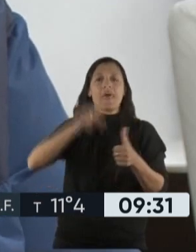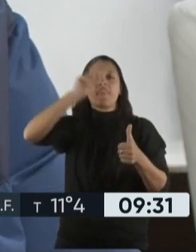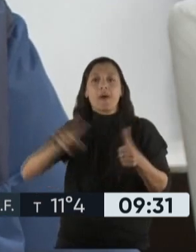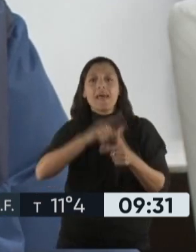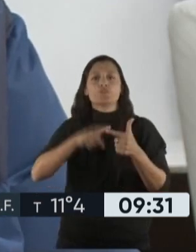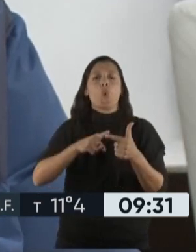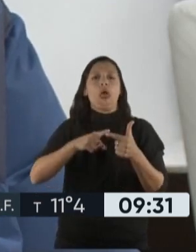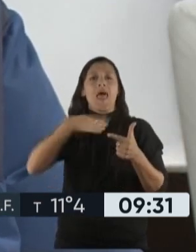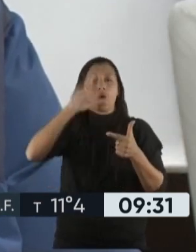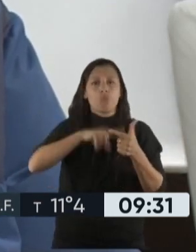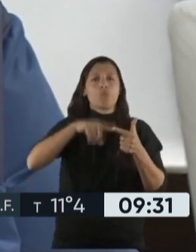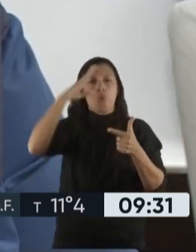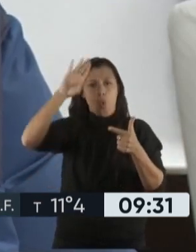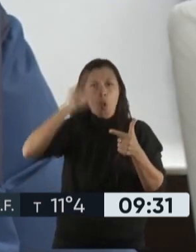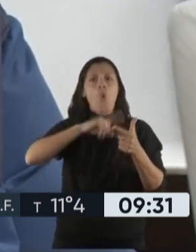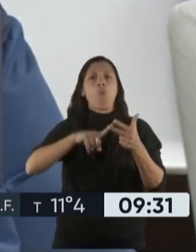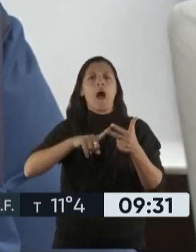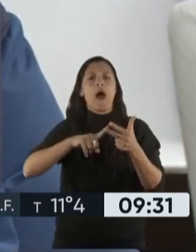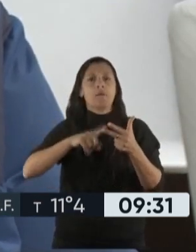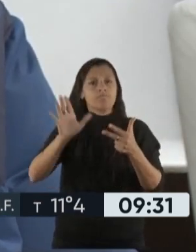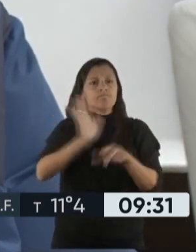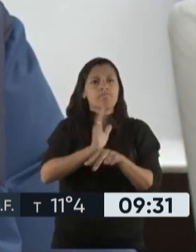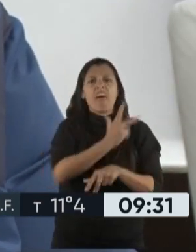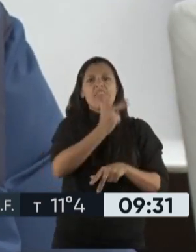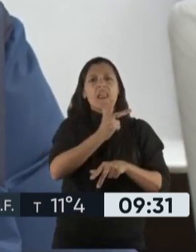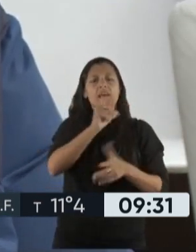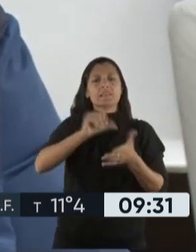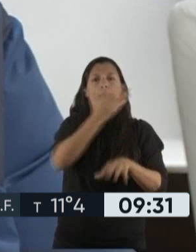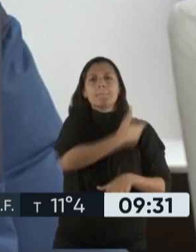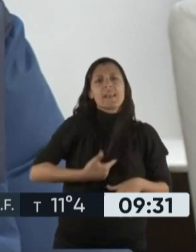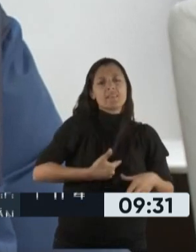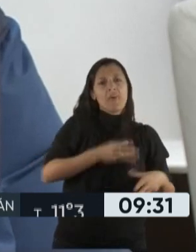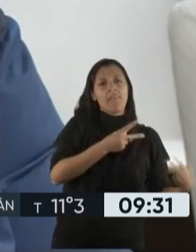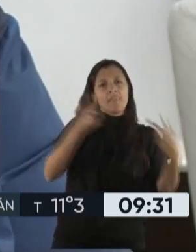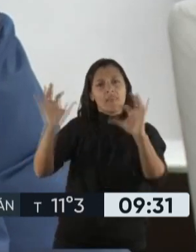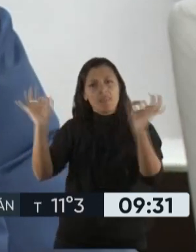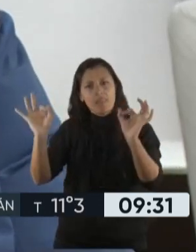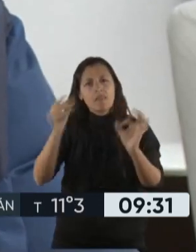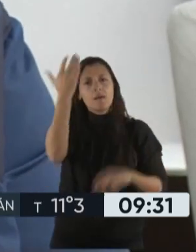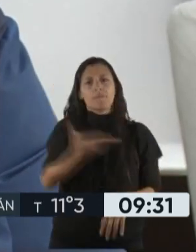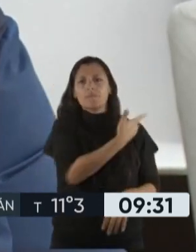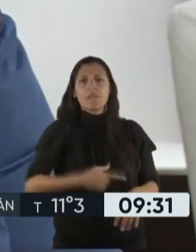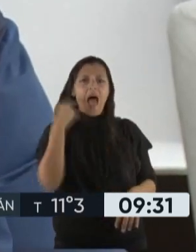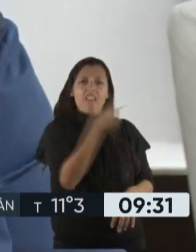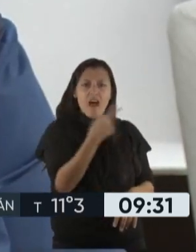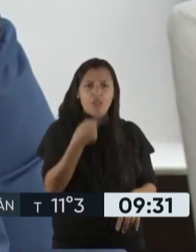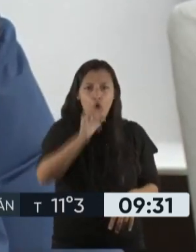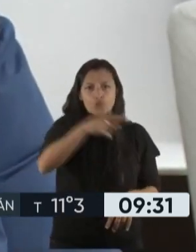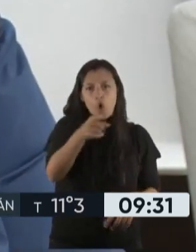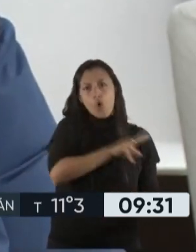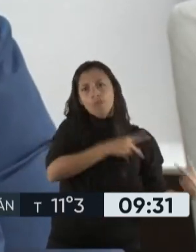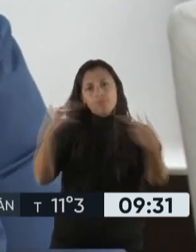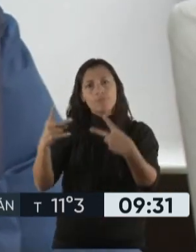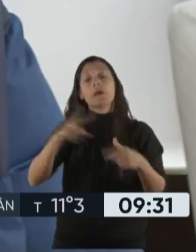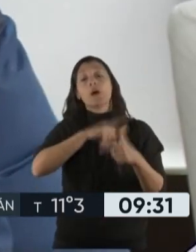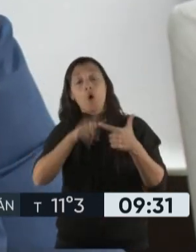Nicaragua. Si no van estos 3 presidentes, ¿qué actitud va a adoptar Alberto Fernández? Y la otra está relacionada con el G7, si está